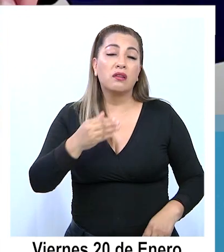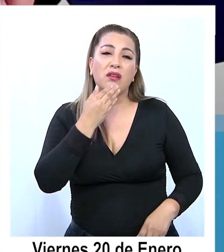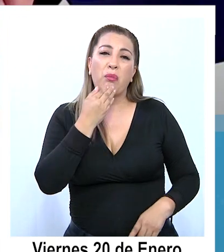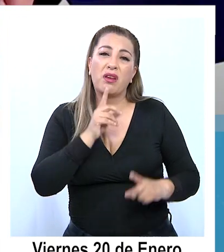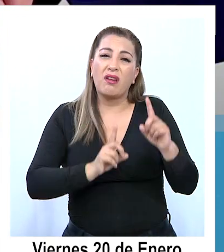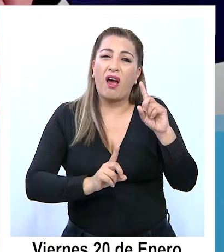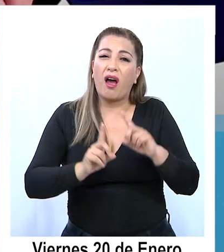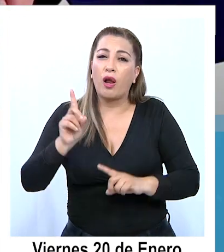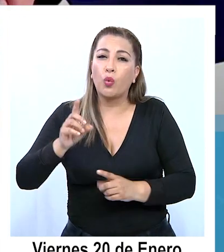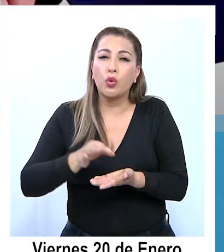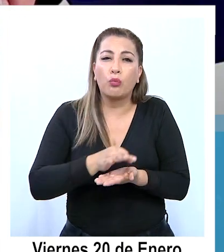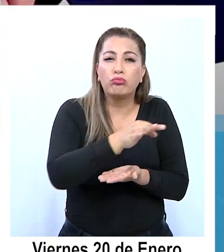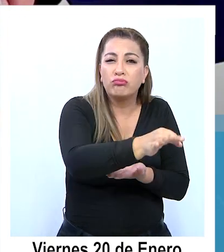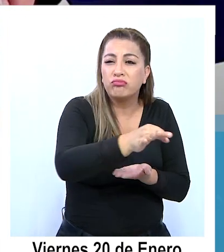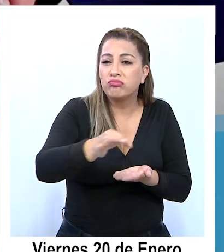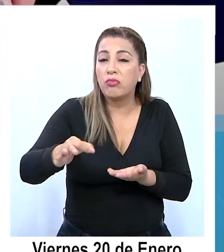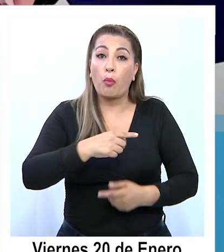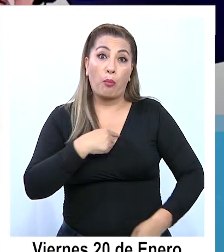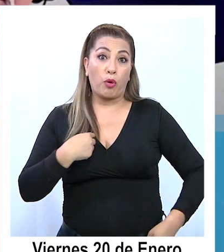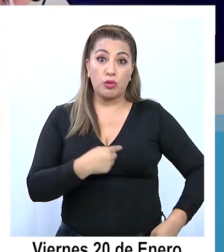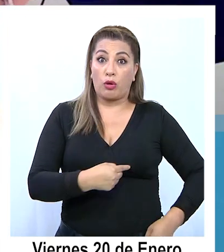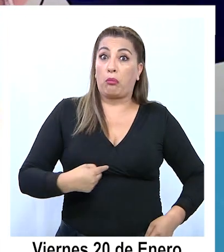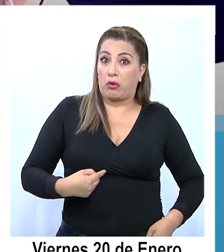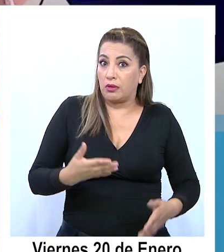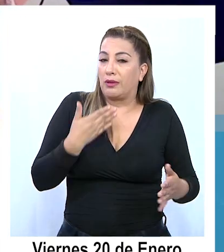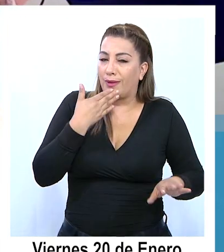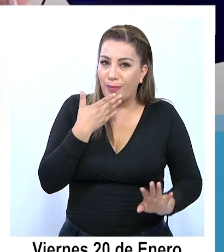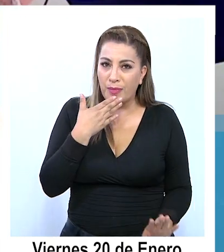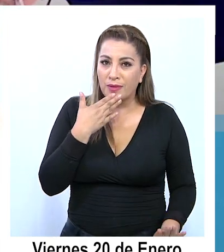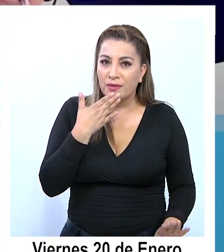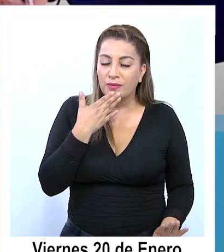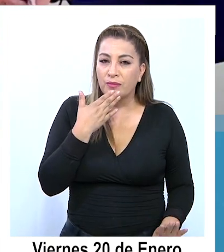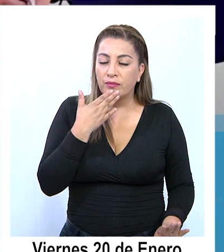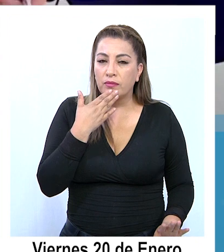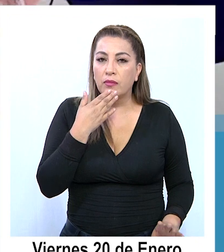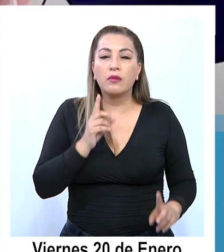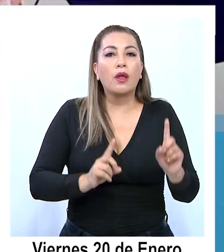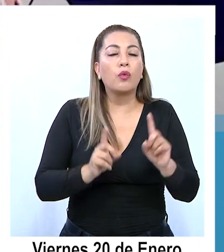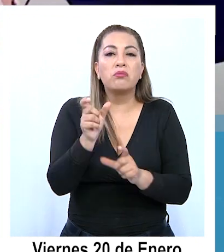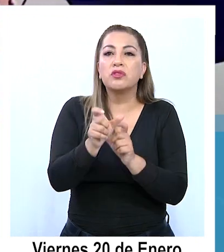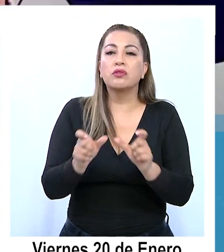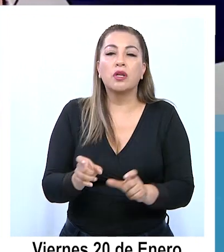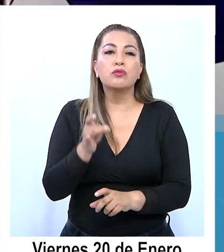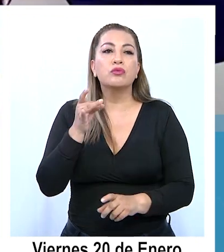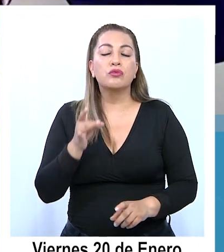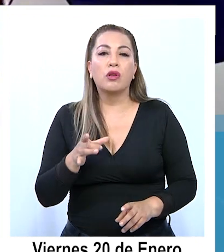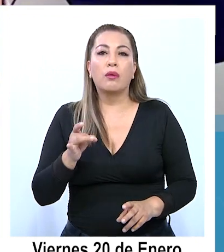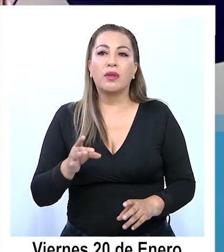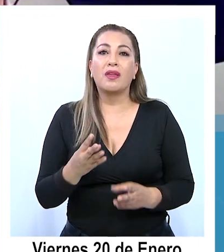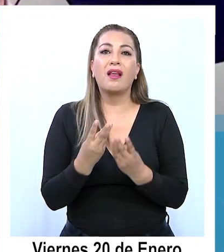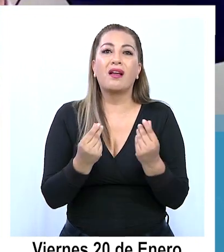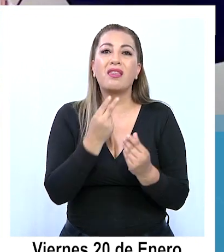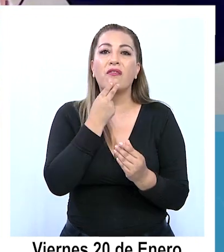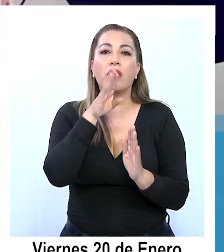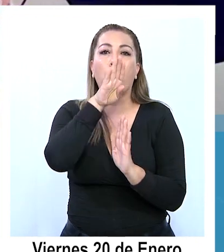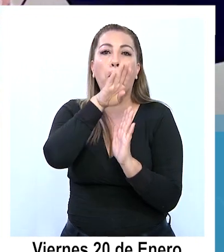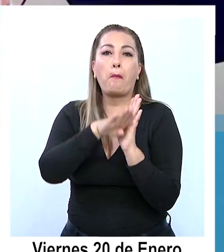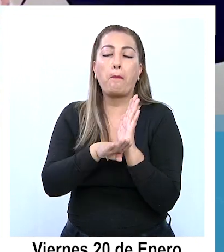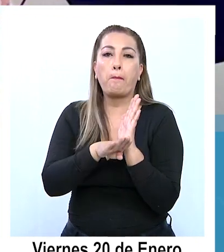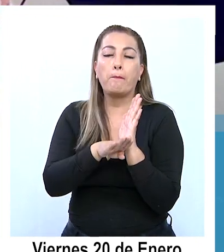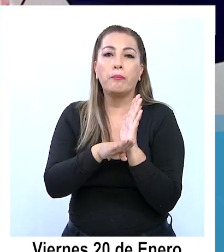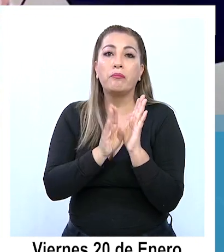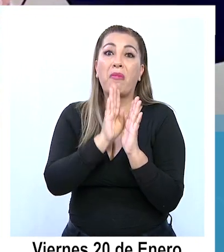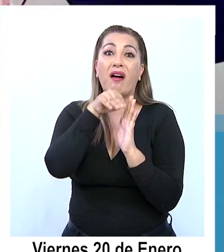algunas otras de nuestras comunas, en Pozo Almonte por lo pronto, en que la gente no solamente se le ha bajado su calidad de vida, sino que ha tenido